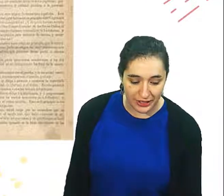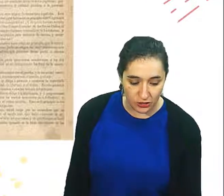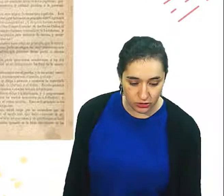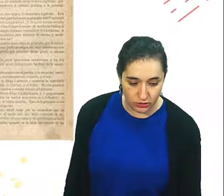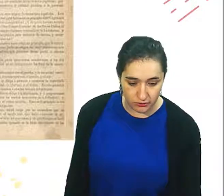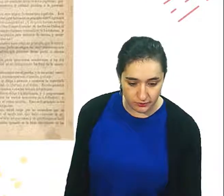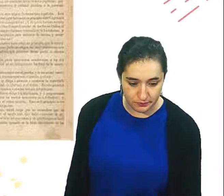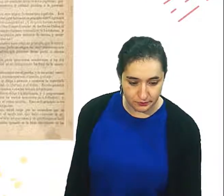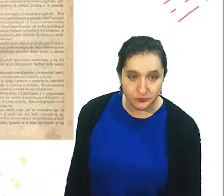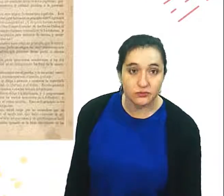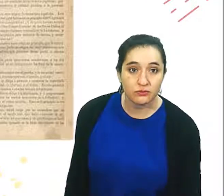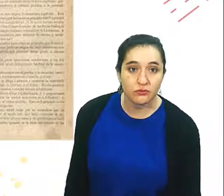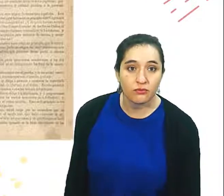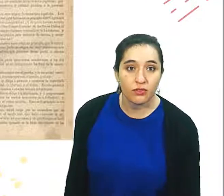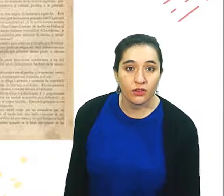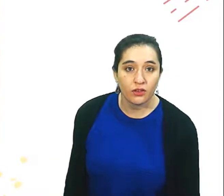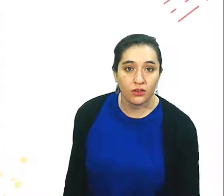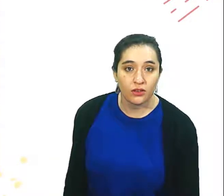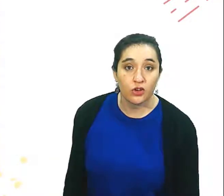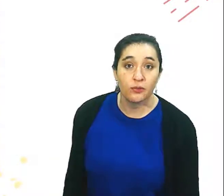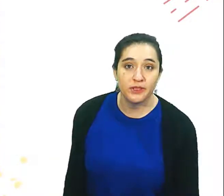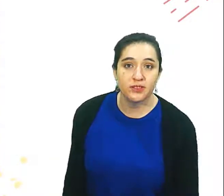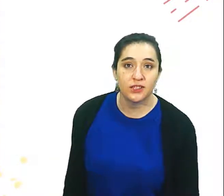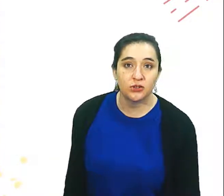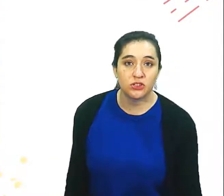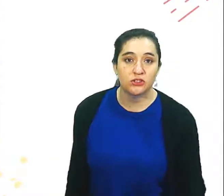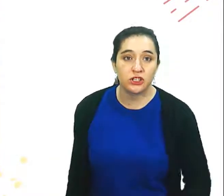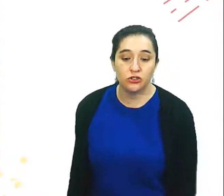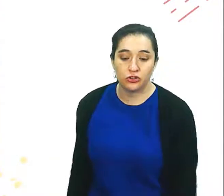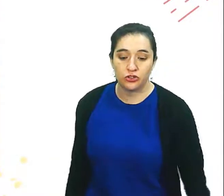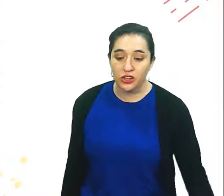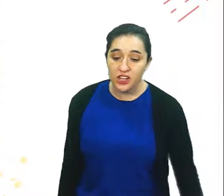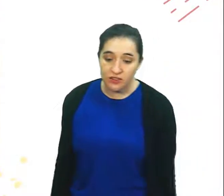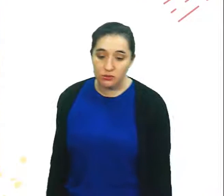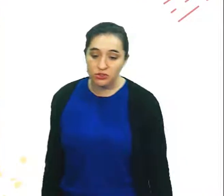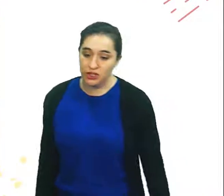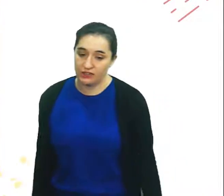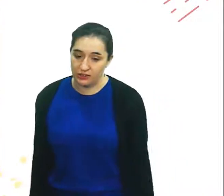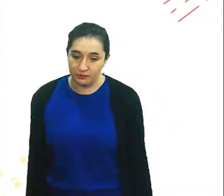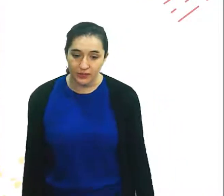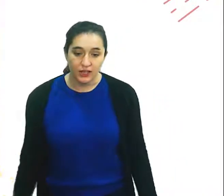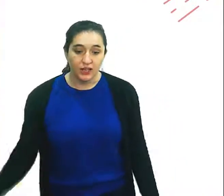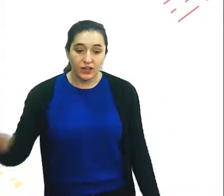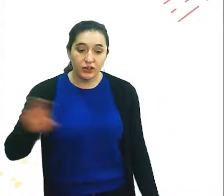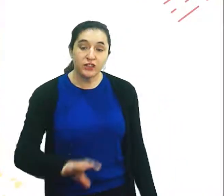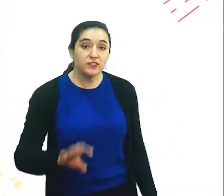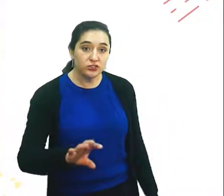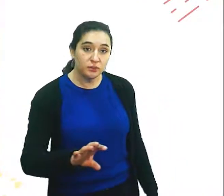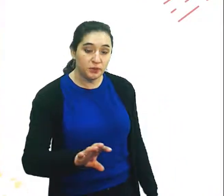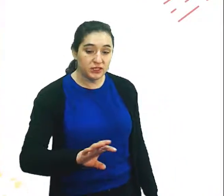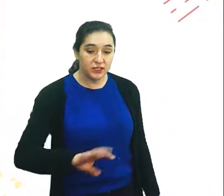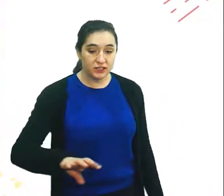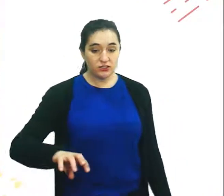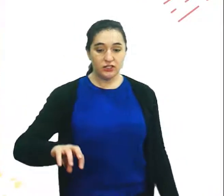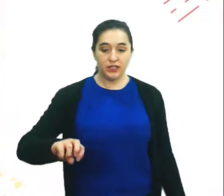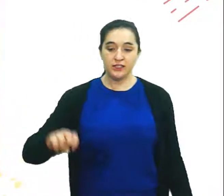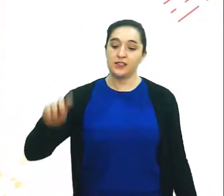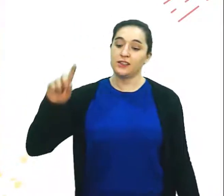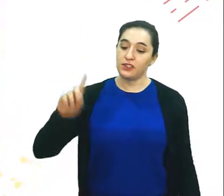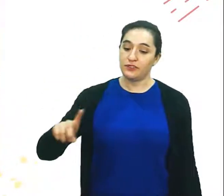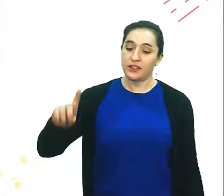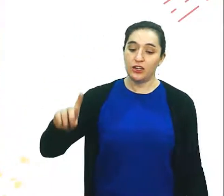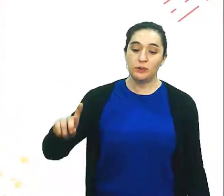nuestro territorio, que comienza a tener nuestro territorio. Hoy día vamos a ver la organización política